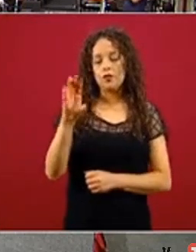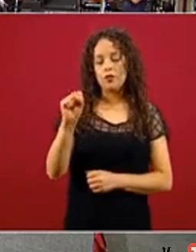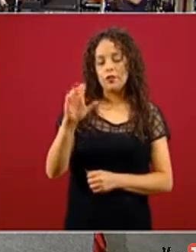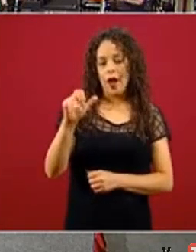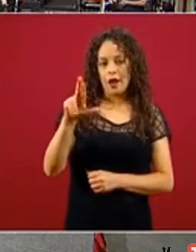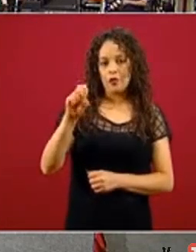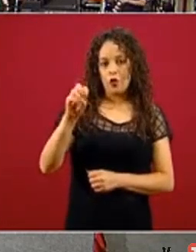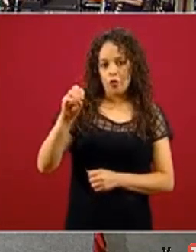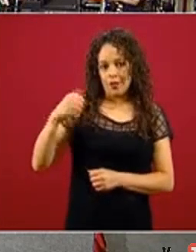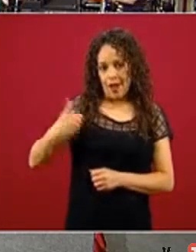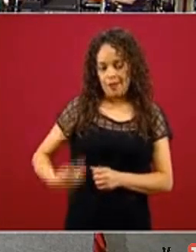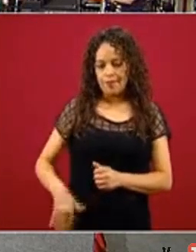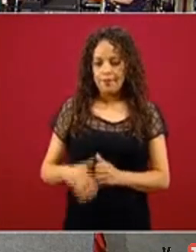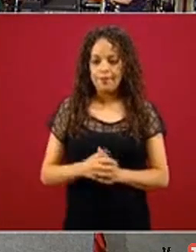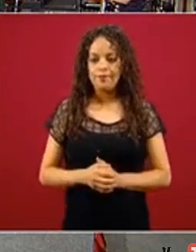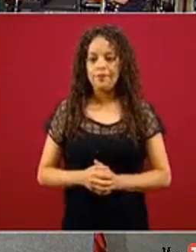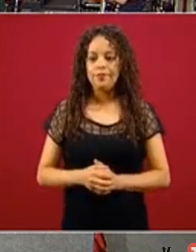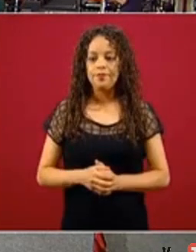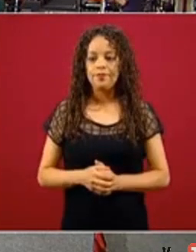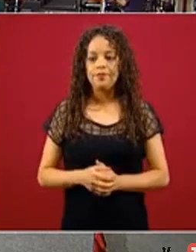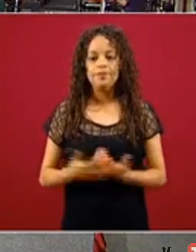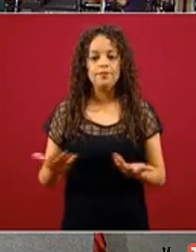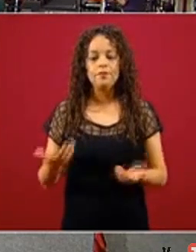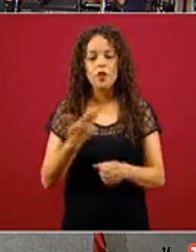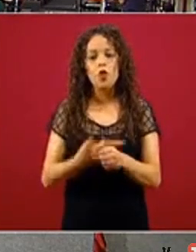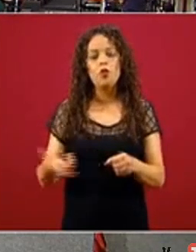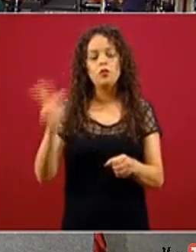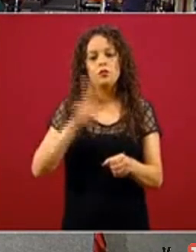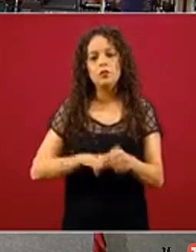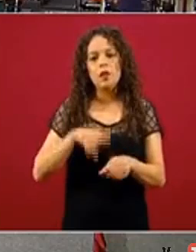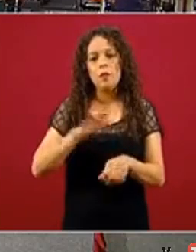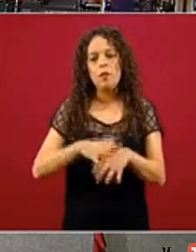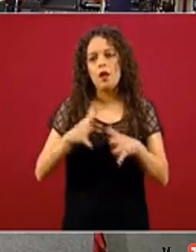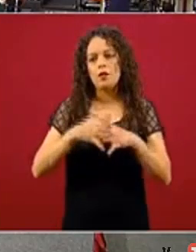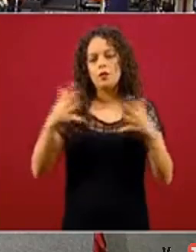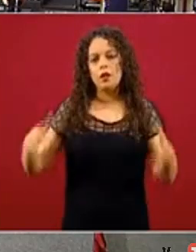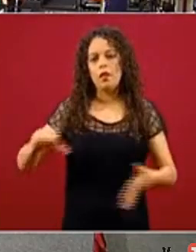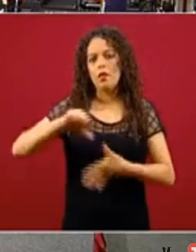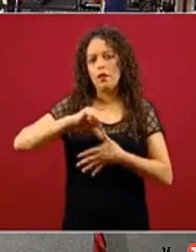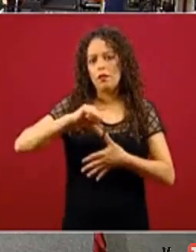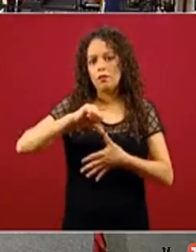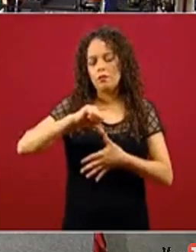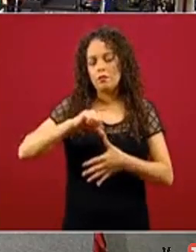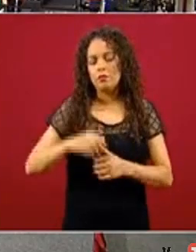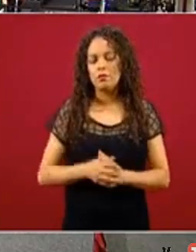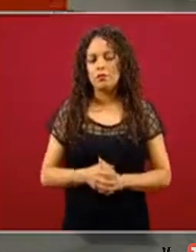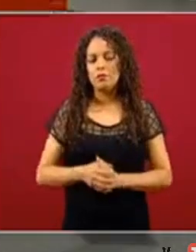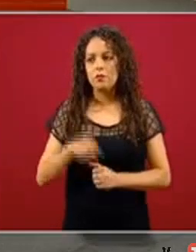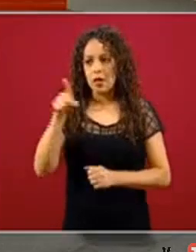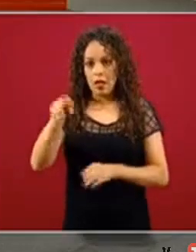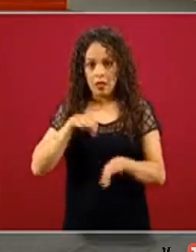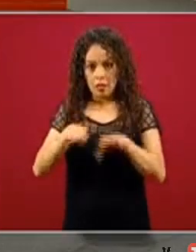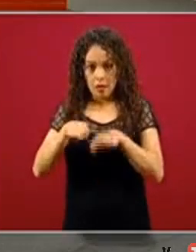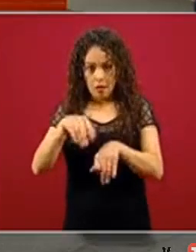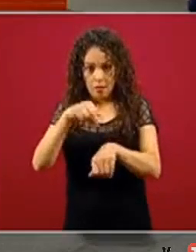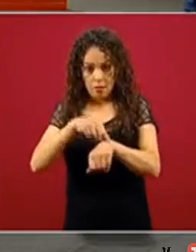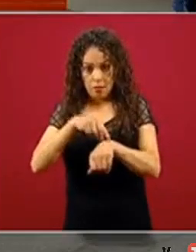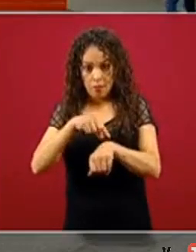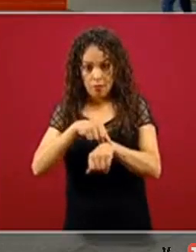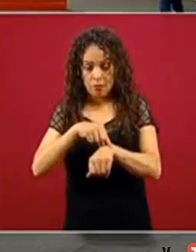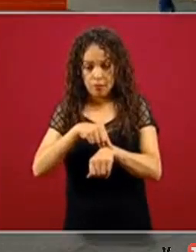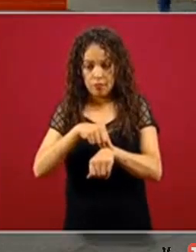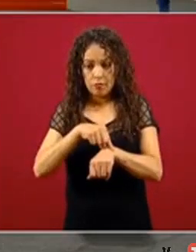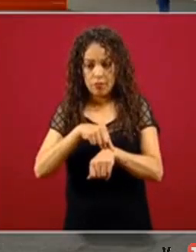Hospital Neumático Nacional es el hospital más grande de Latinoamérica. Además, los médicos que laboran ahí estudiaron